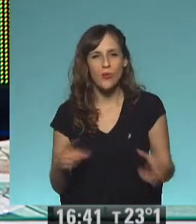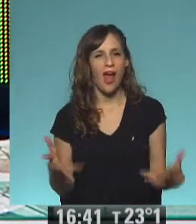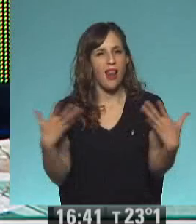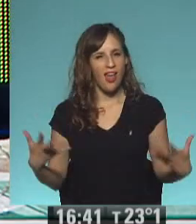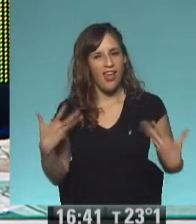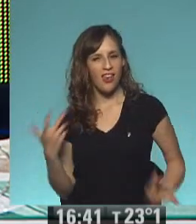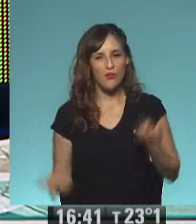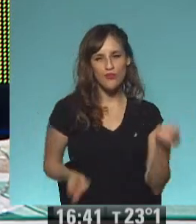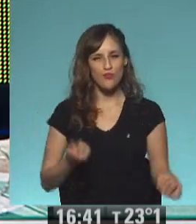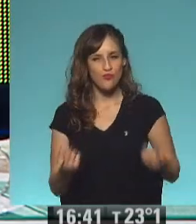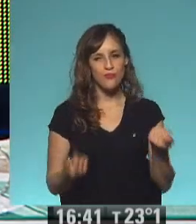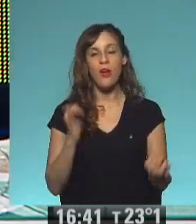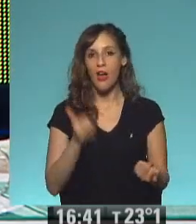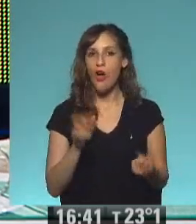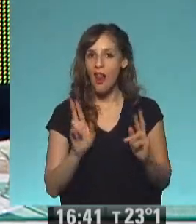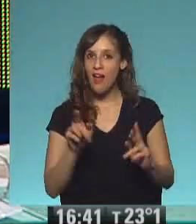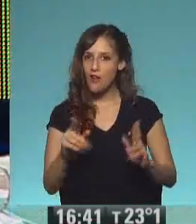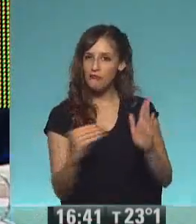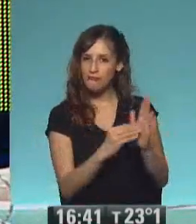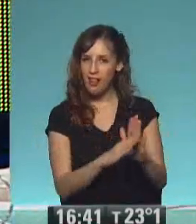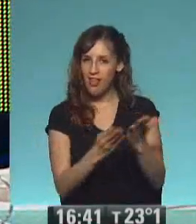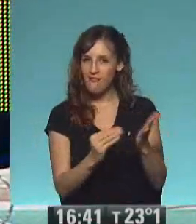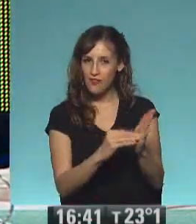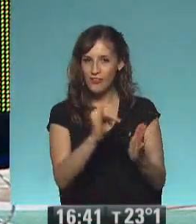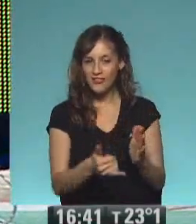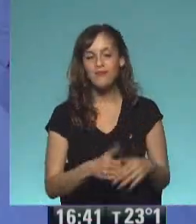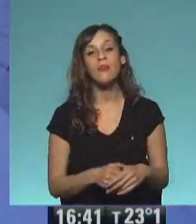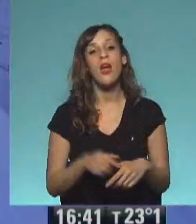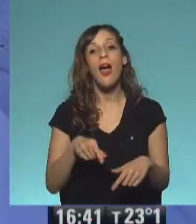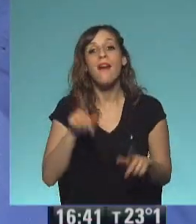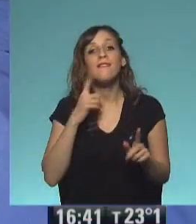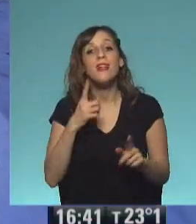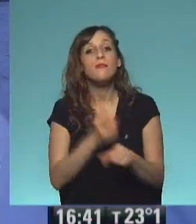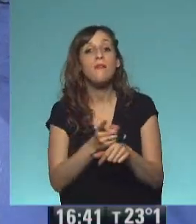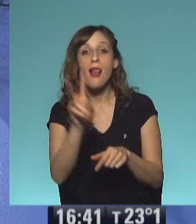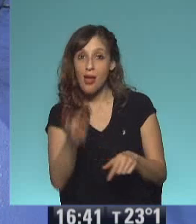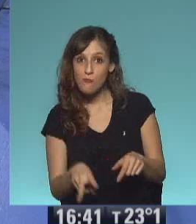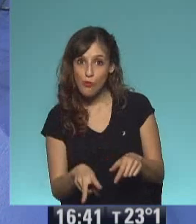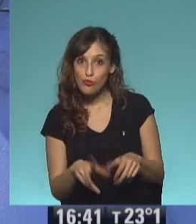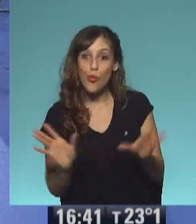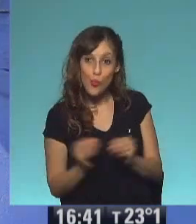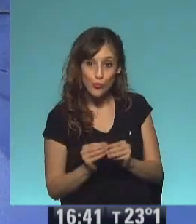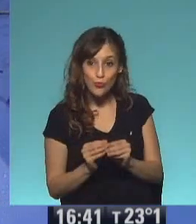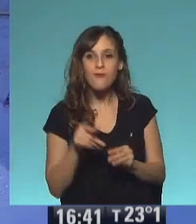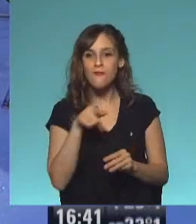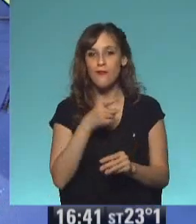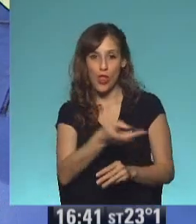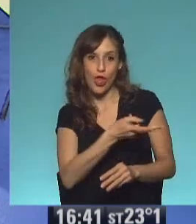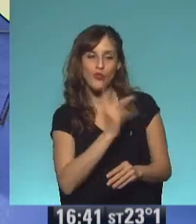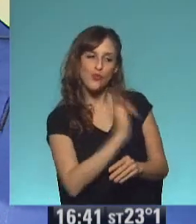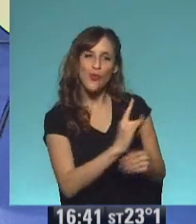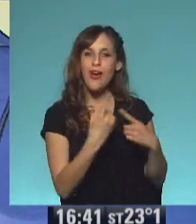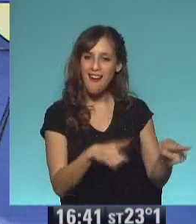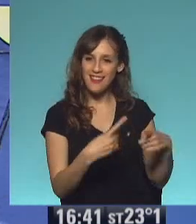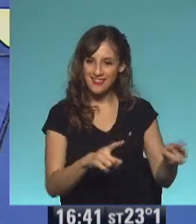espero que la pongan en su colección 1 qué les parece si la vamos leyendo a vista y ustedes la van cantando yo voy a señalar